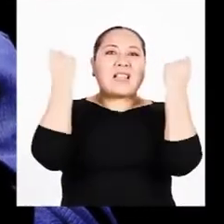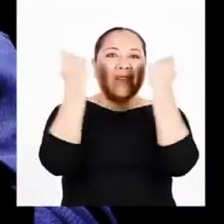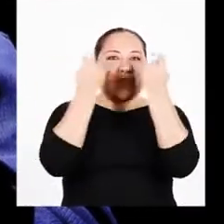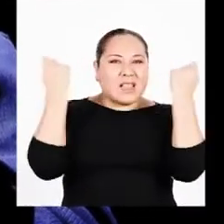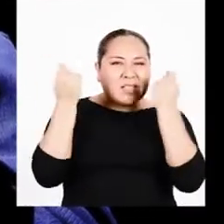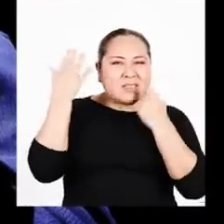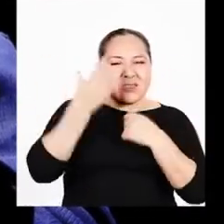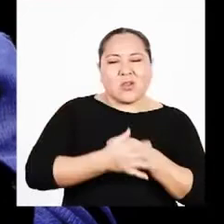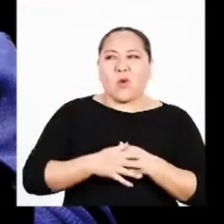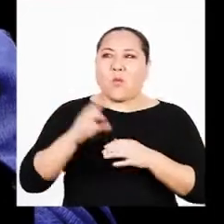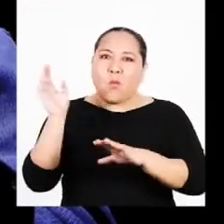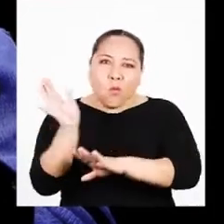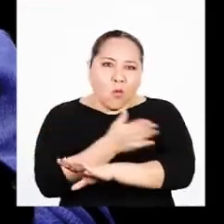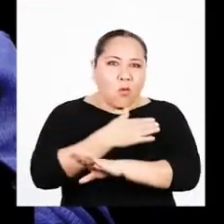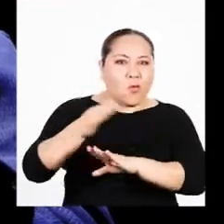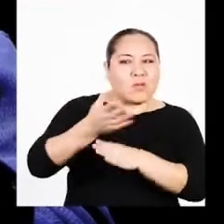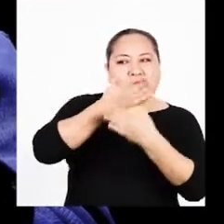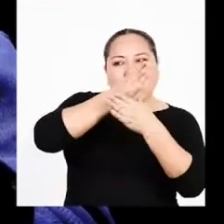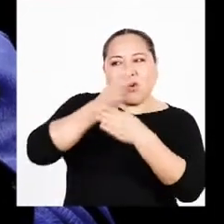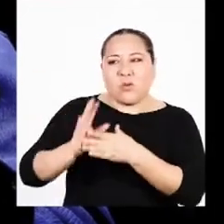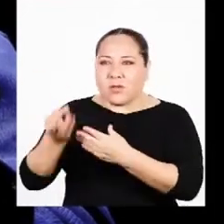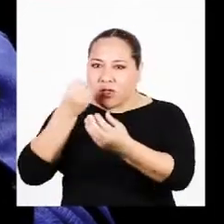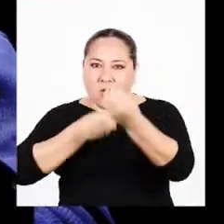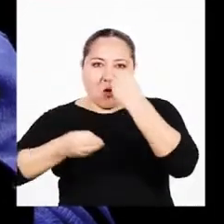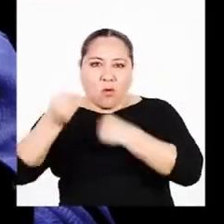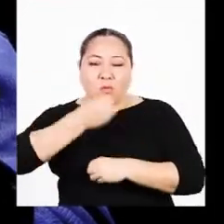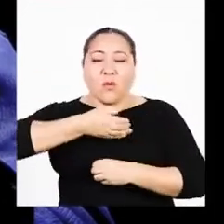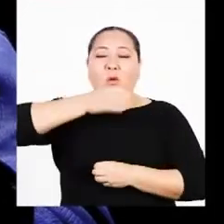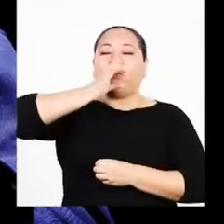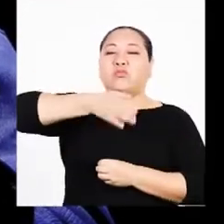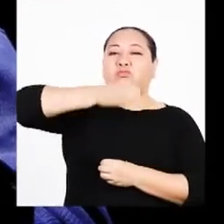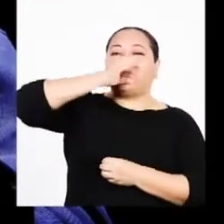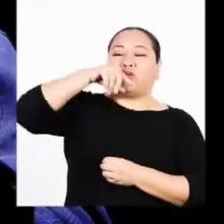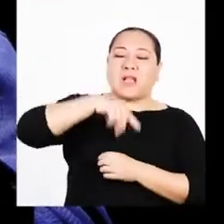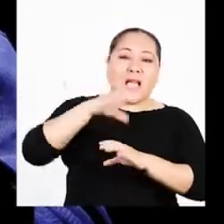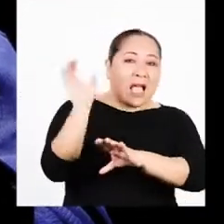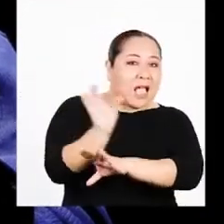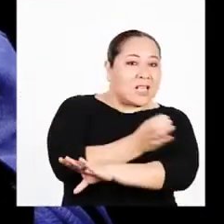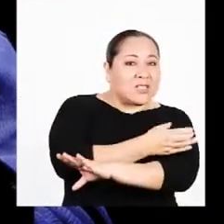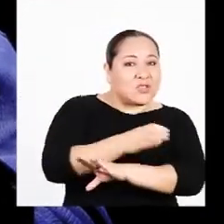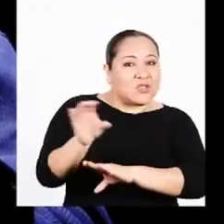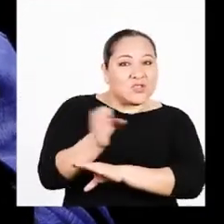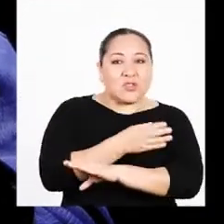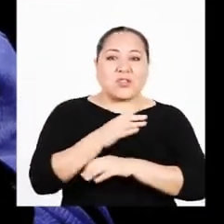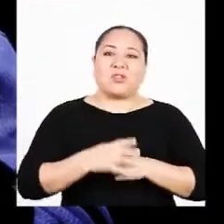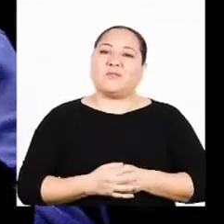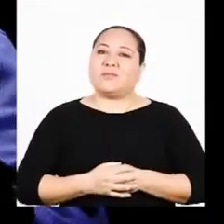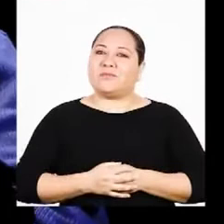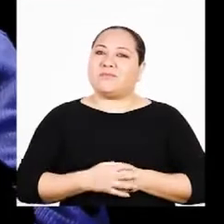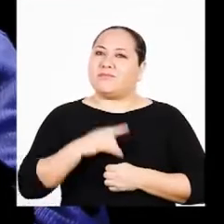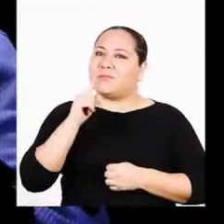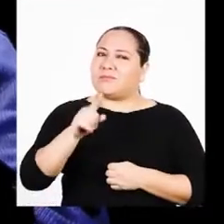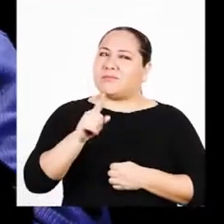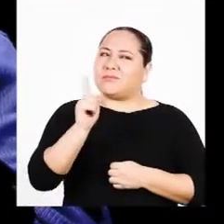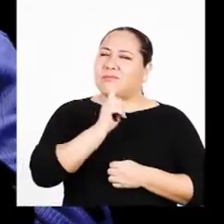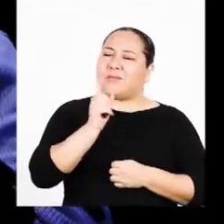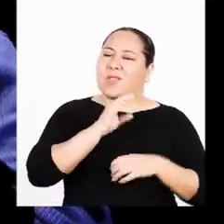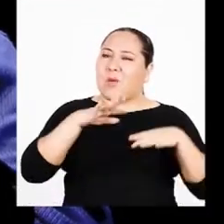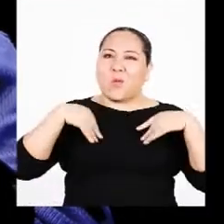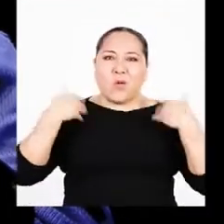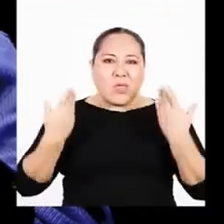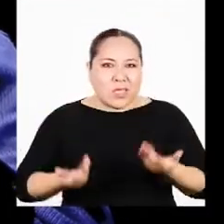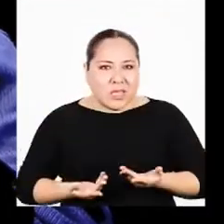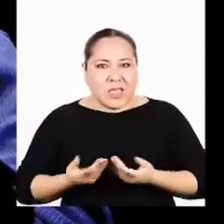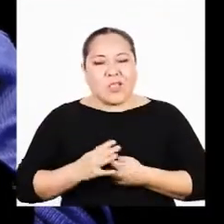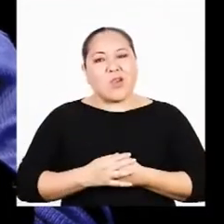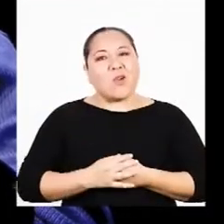jolgorio que se arma, la música, el compartir de alimentos y bebidas, las canciones. Aún no he tenido la